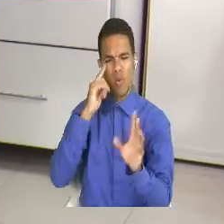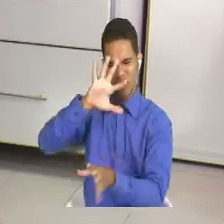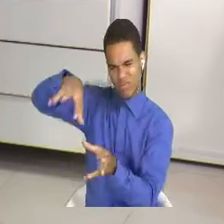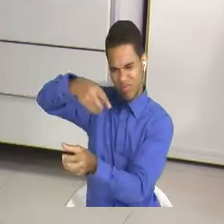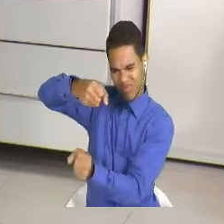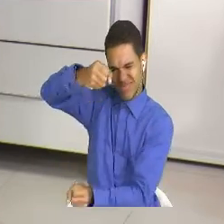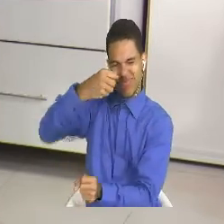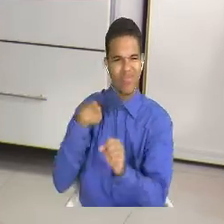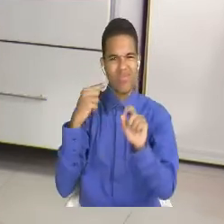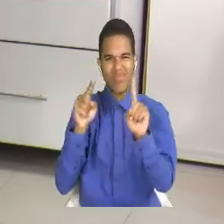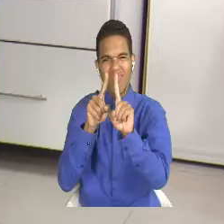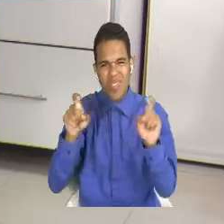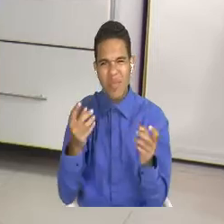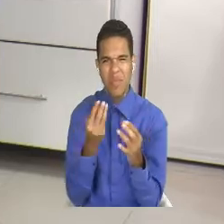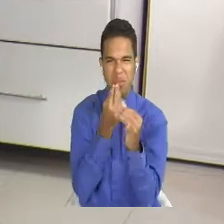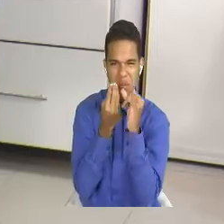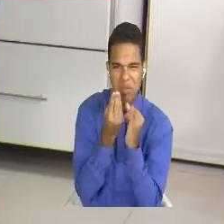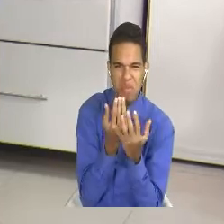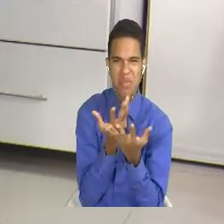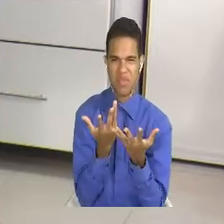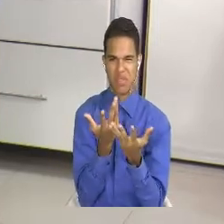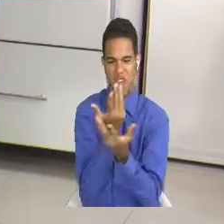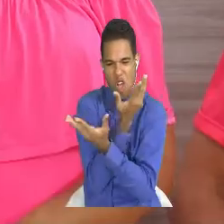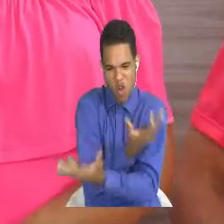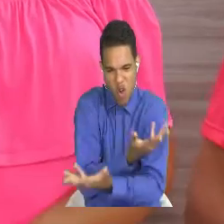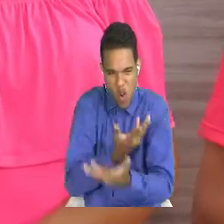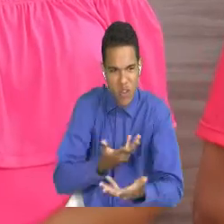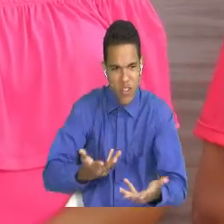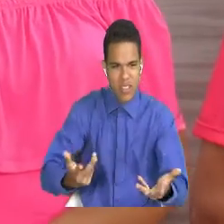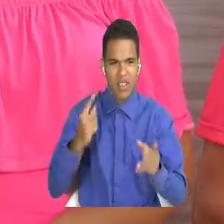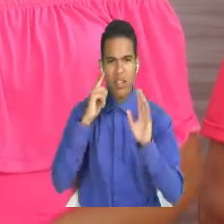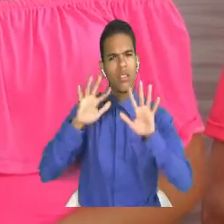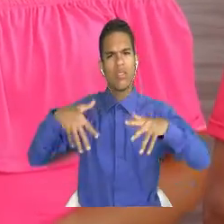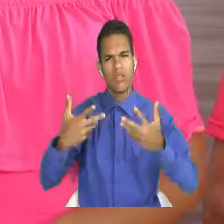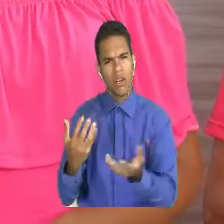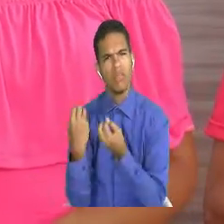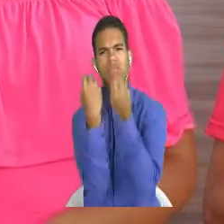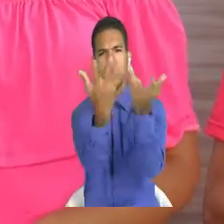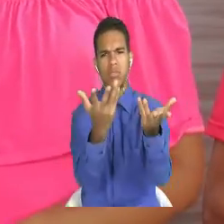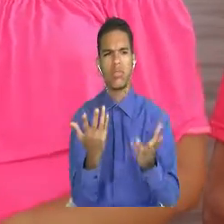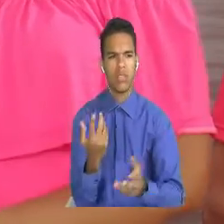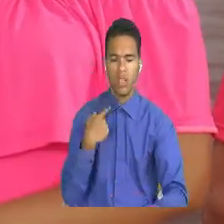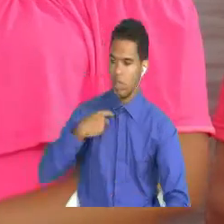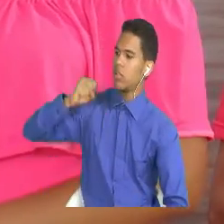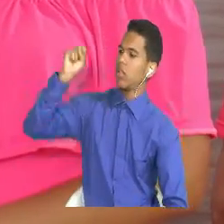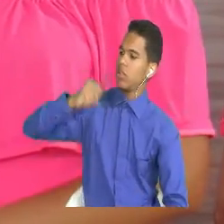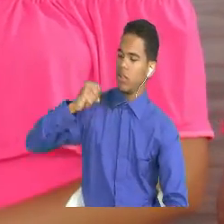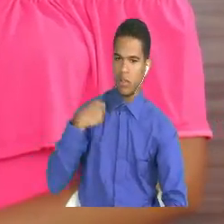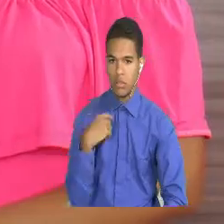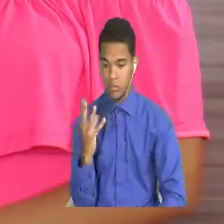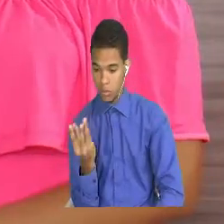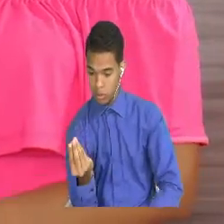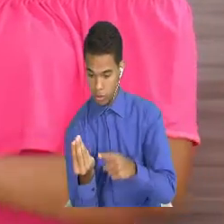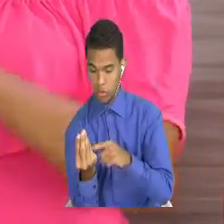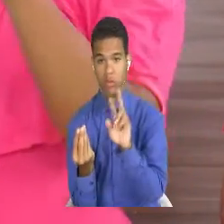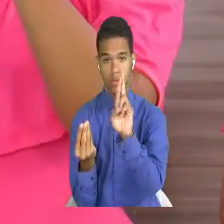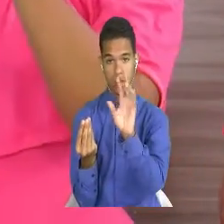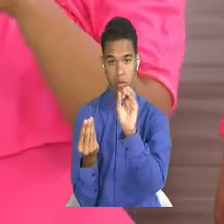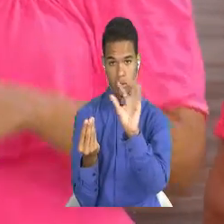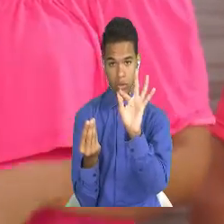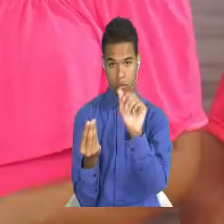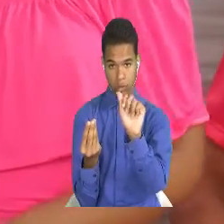Roche y comunidad de Barranca Bermeja, como bien lo decía Javier, la USO y el Club Rotario han dispuesto el día de hoy un punto de acopio